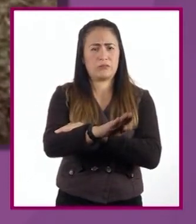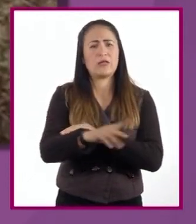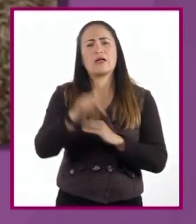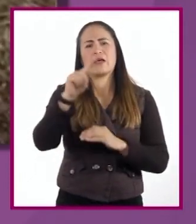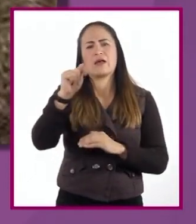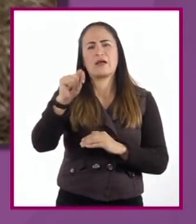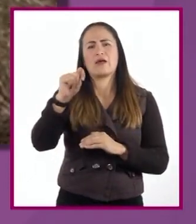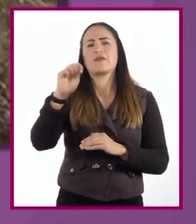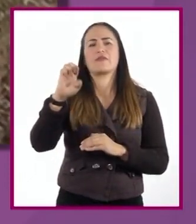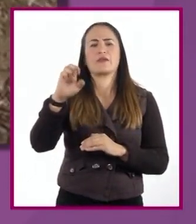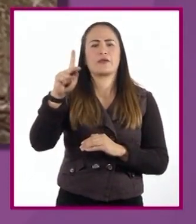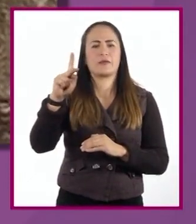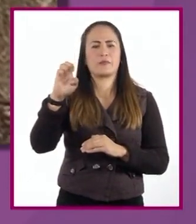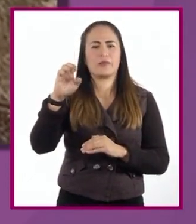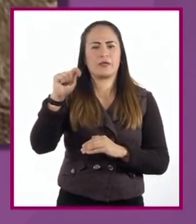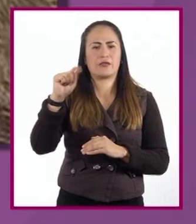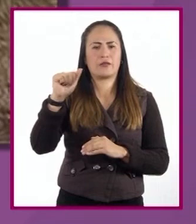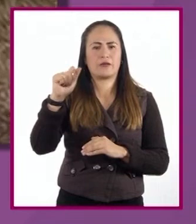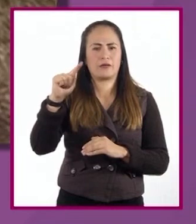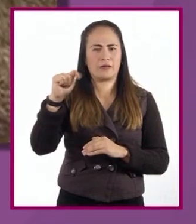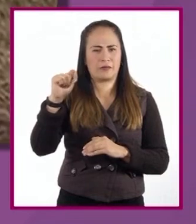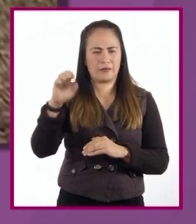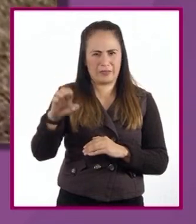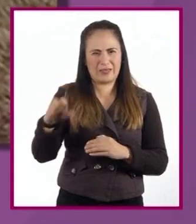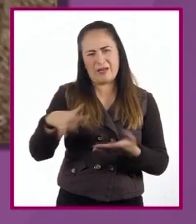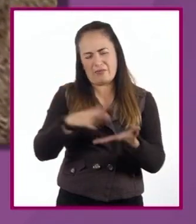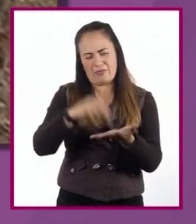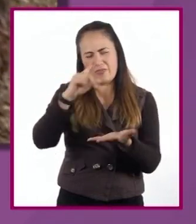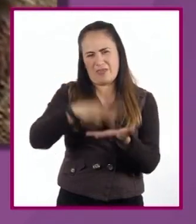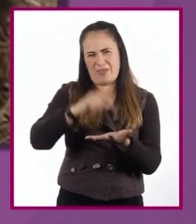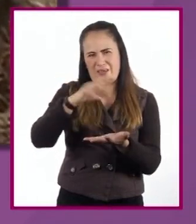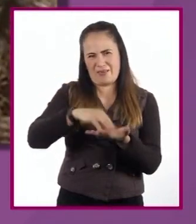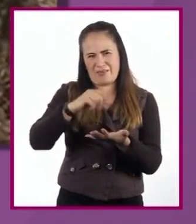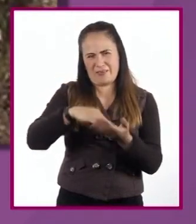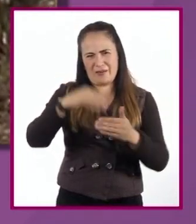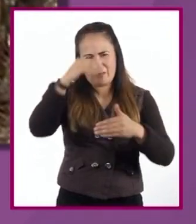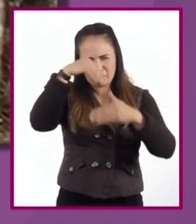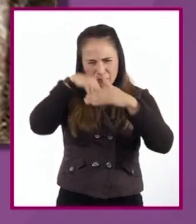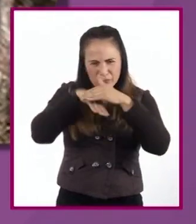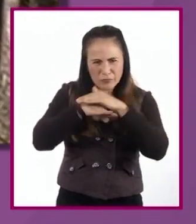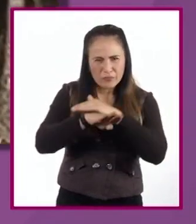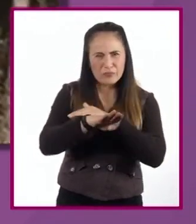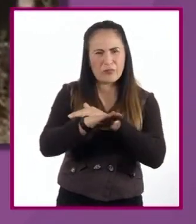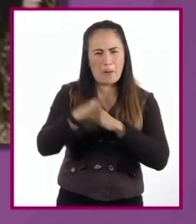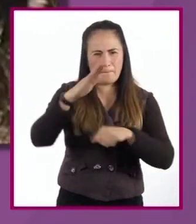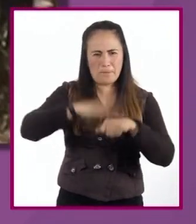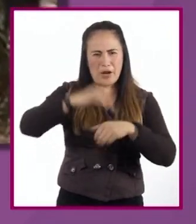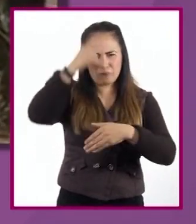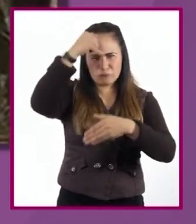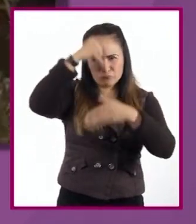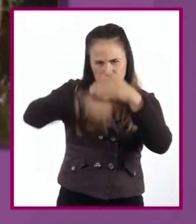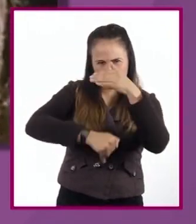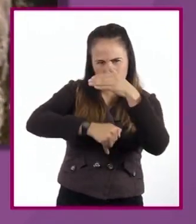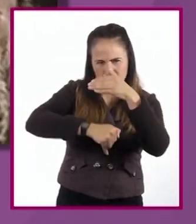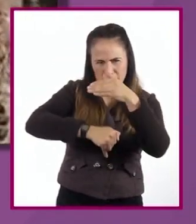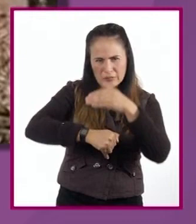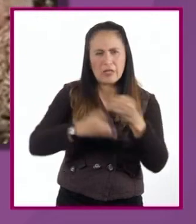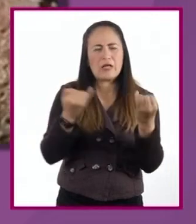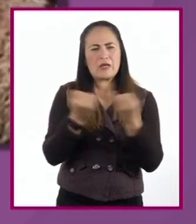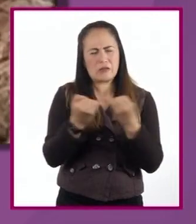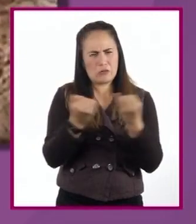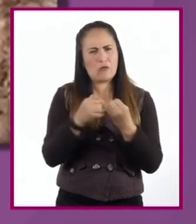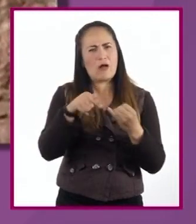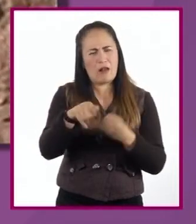Tepetate, que sería el tipo de suelo que tenemos bajo del Malpaís, que ahorita está cubriendo la zona arqueológica y que era parte del